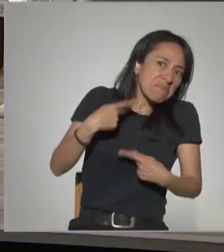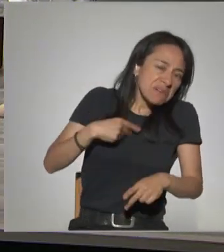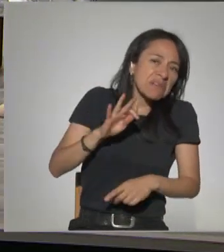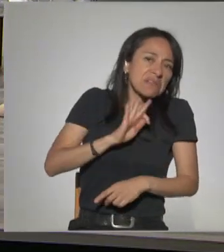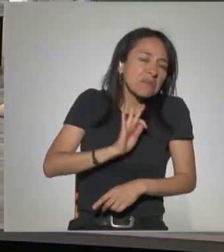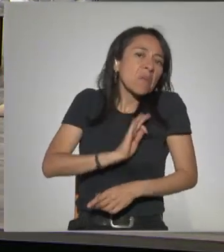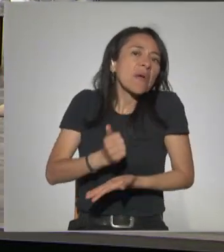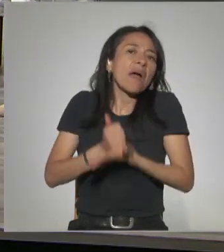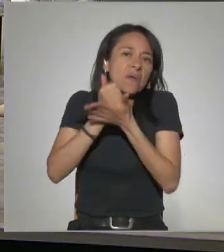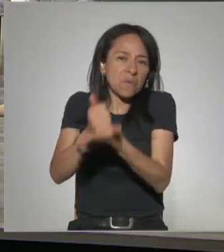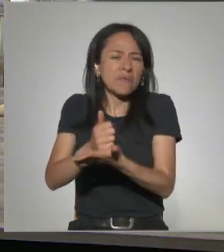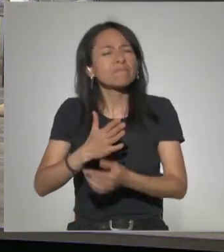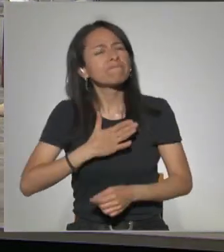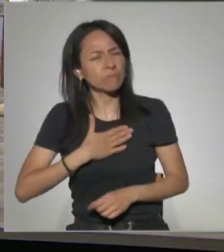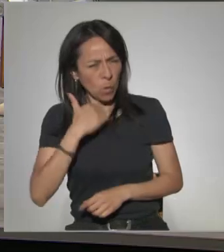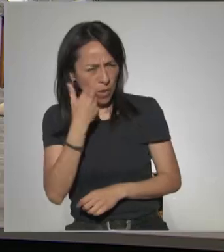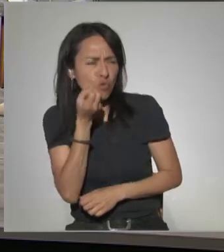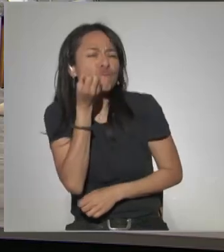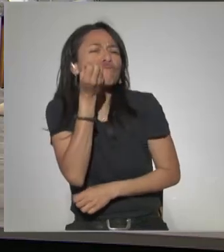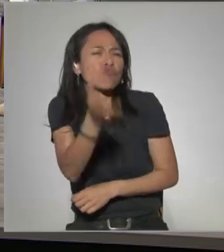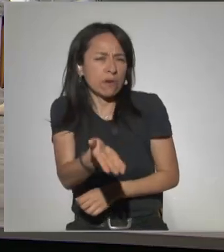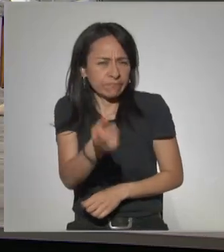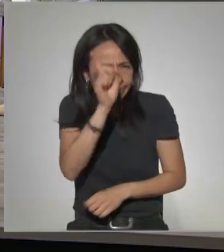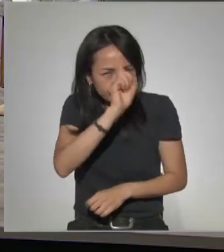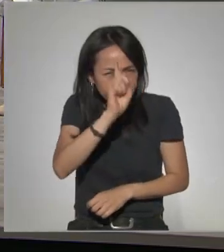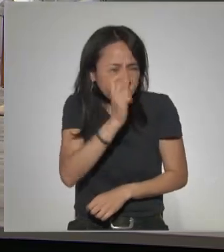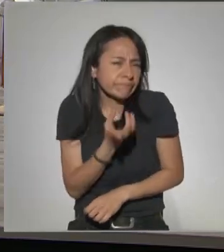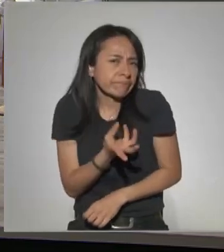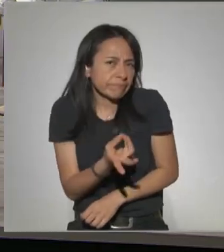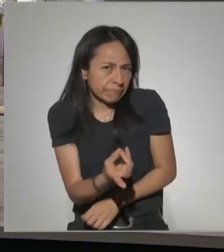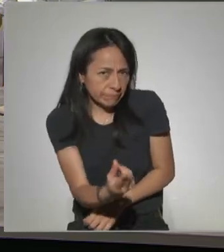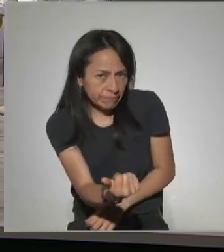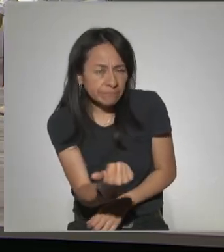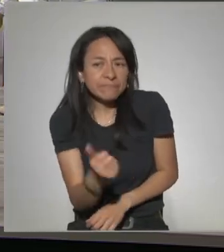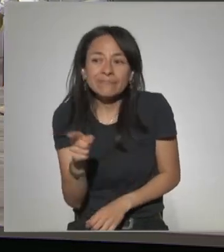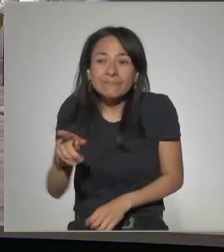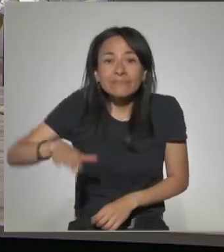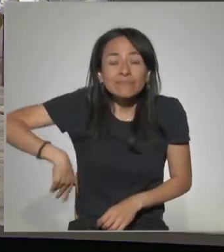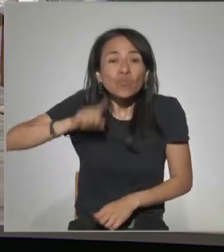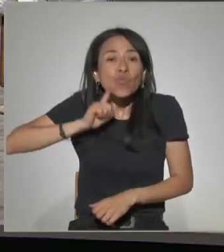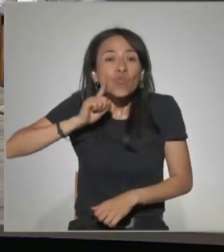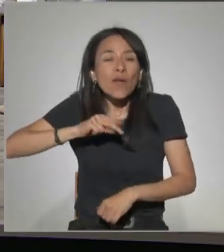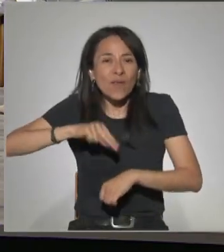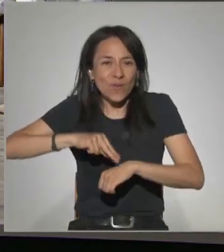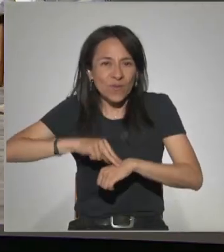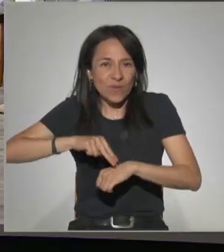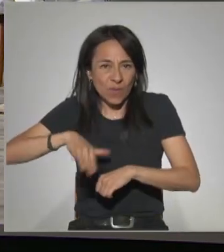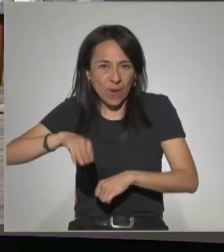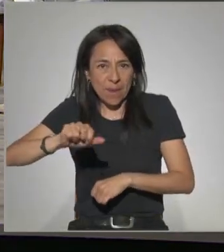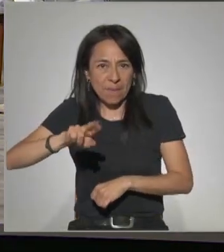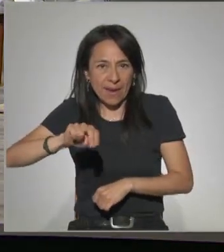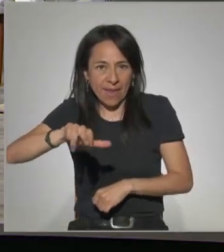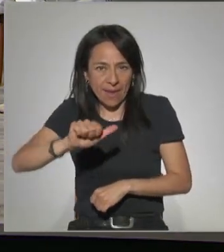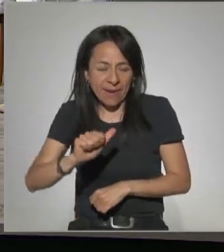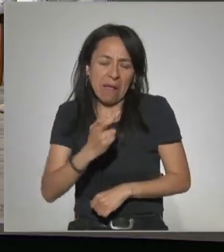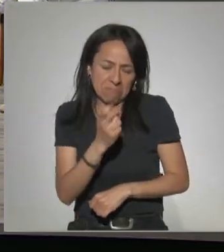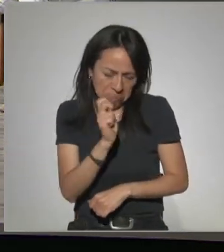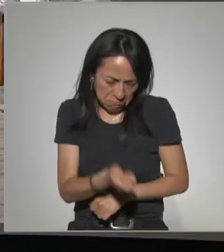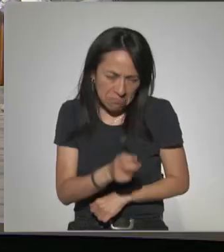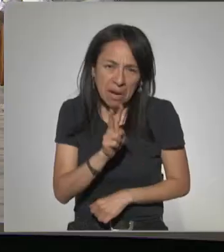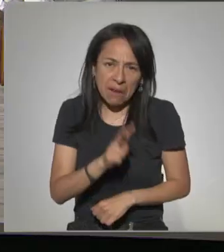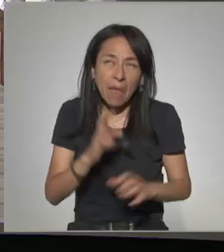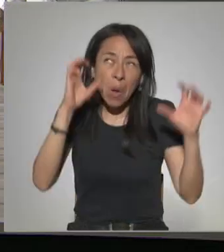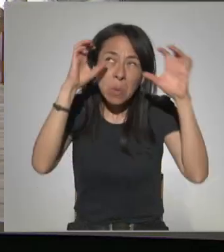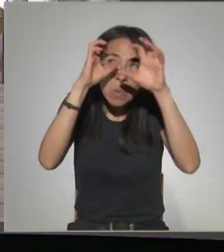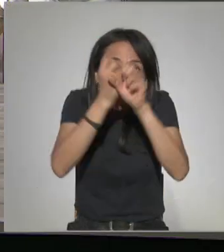algunos tips, por ejemplo, como decía la doctora Mariana, sí, la melatonina se empieza a secretar